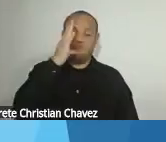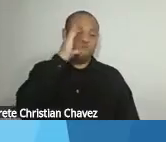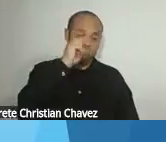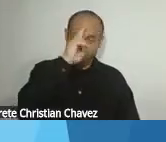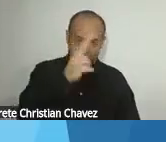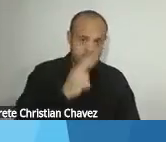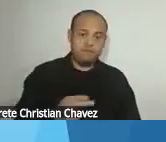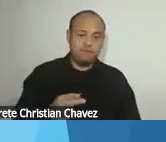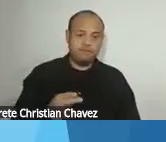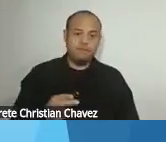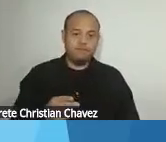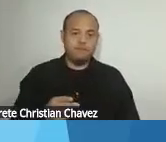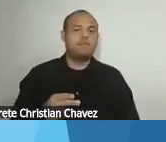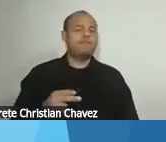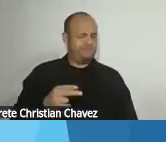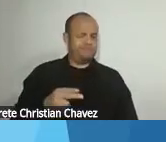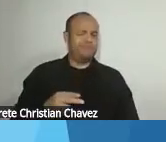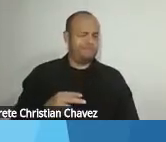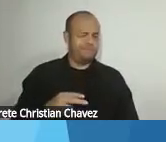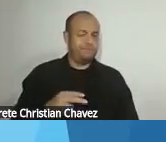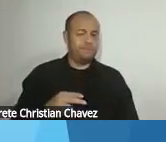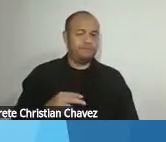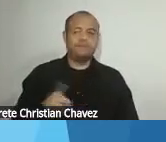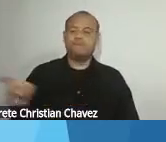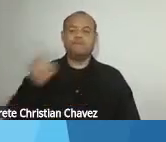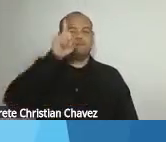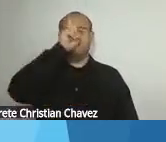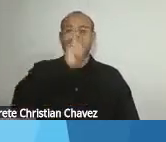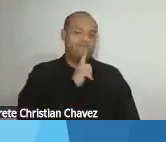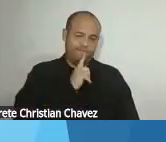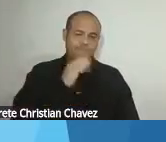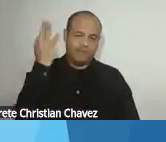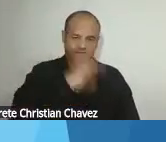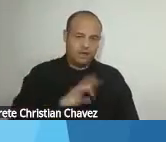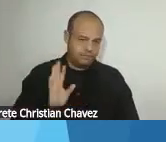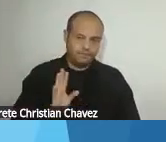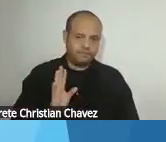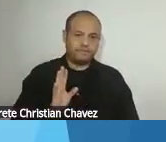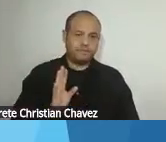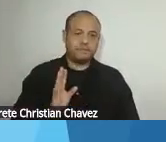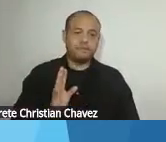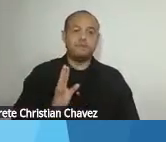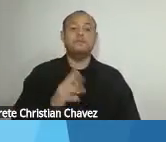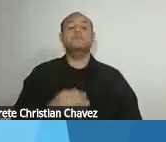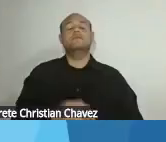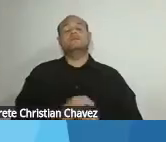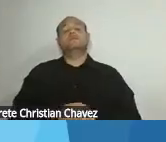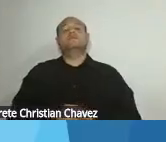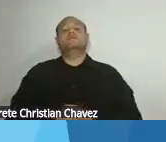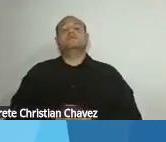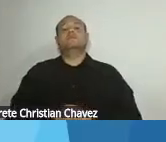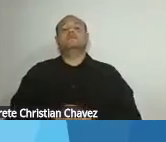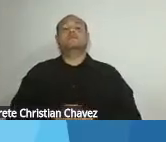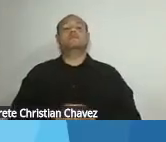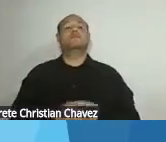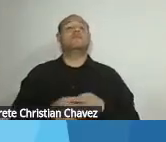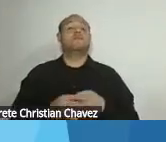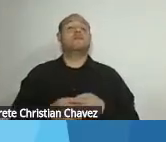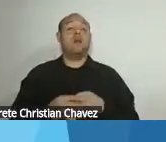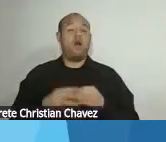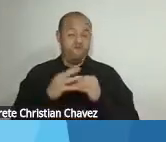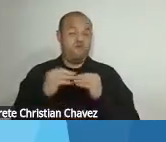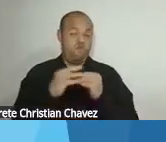las personas que viven con diabetes. Eso es totalmente falso, ¿sí? Eh, Las frutas es un grupo